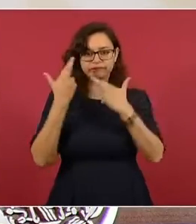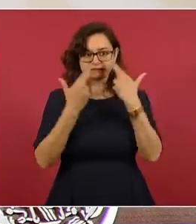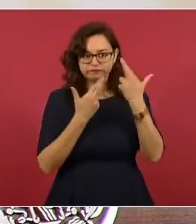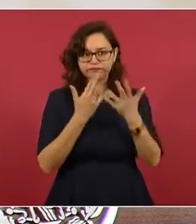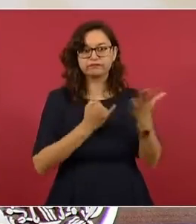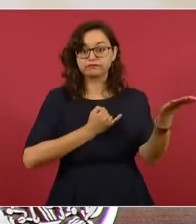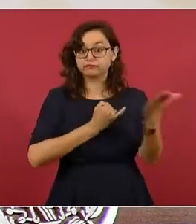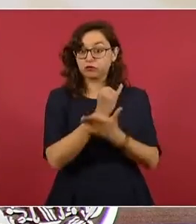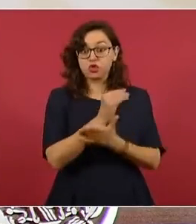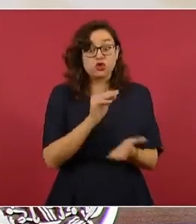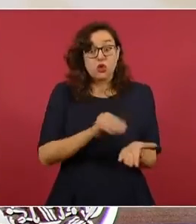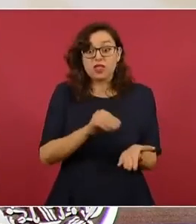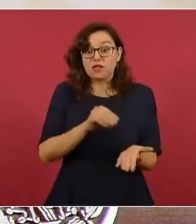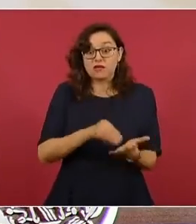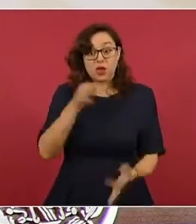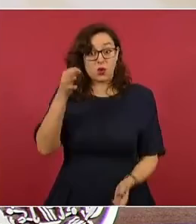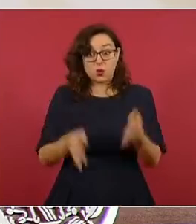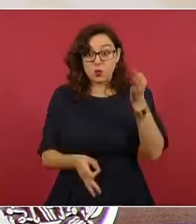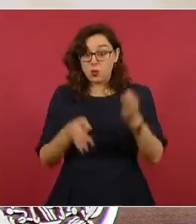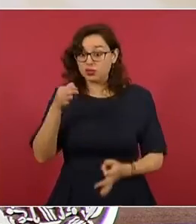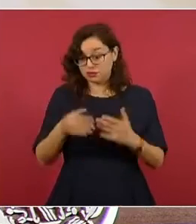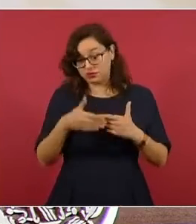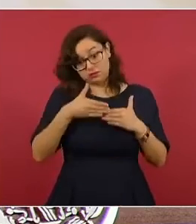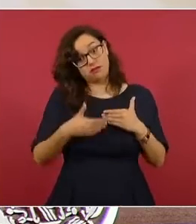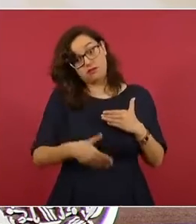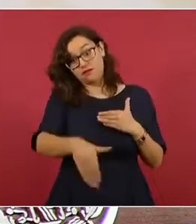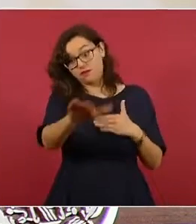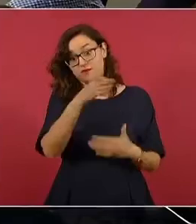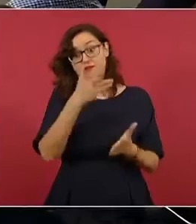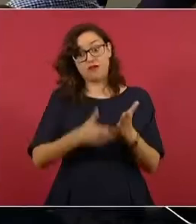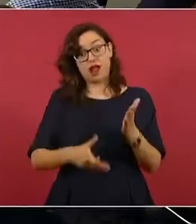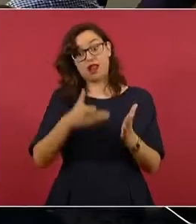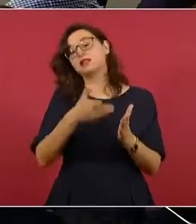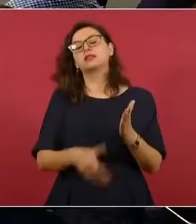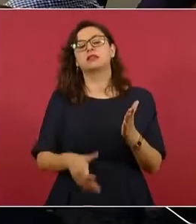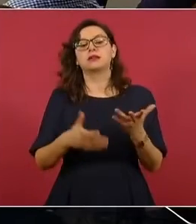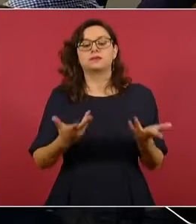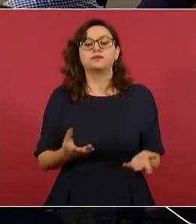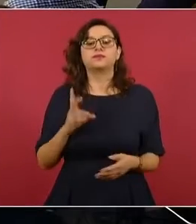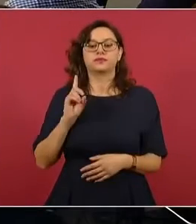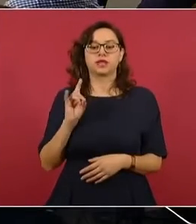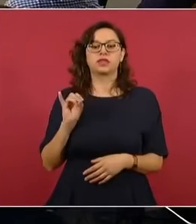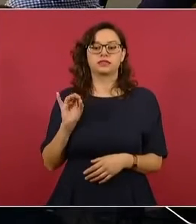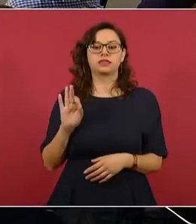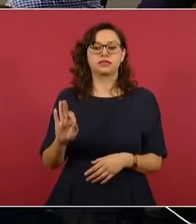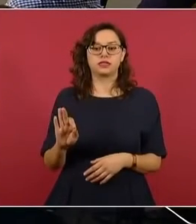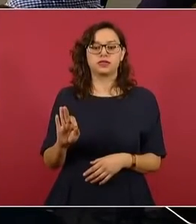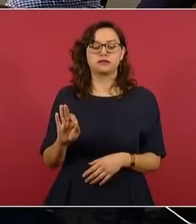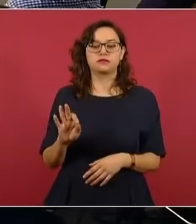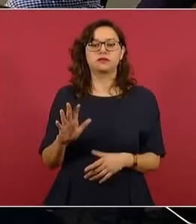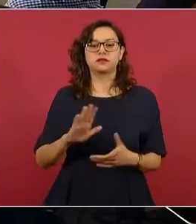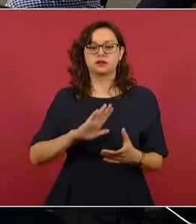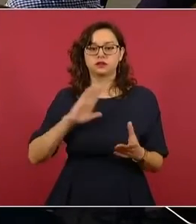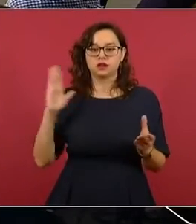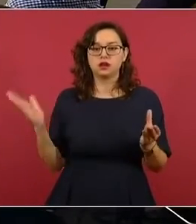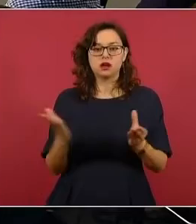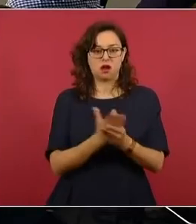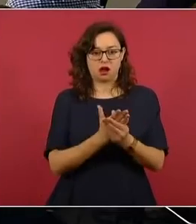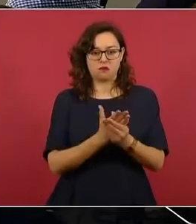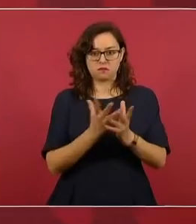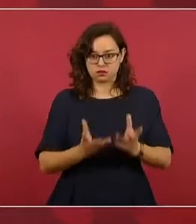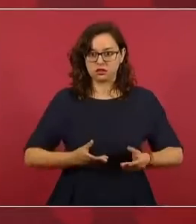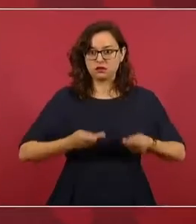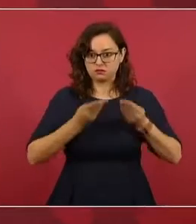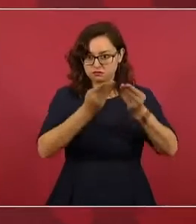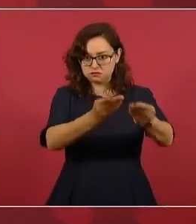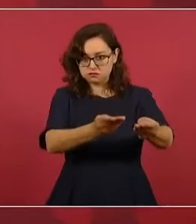Aún sigue abierto porque no ha terminado el proceso judicial, pero el DIF efectivamente en la carpeta que le estoy